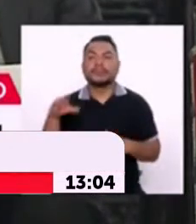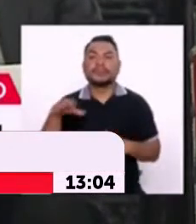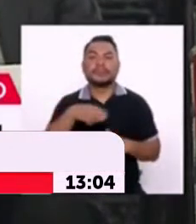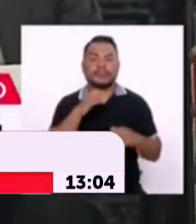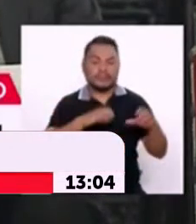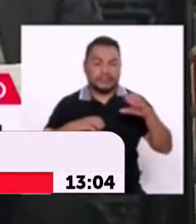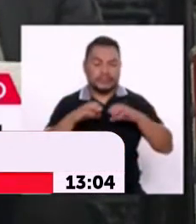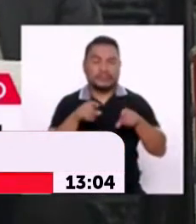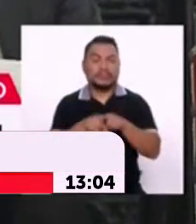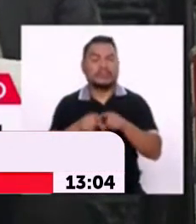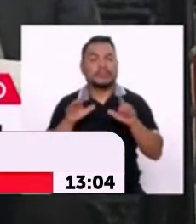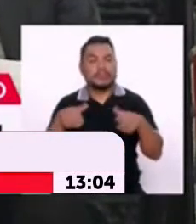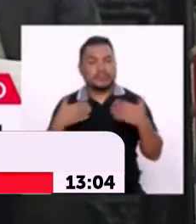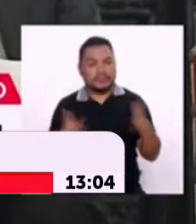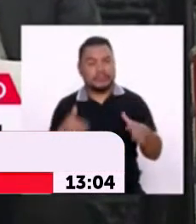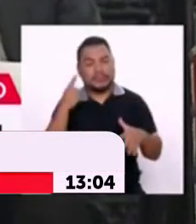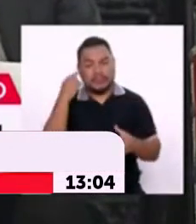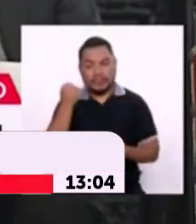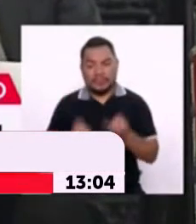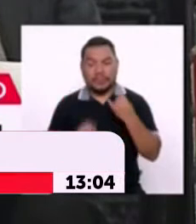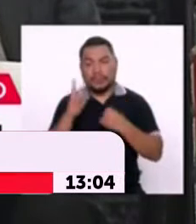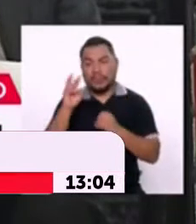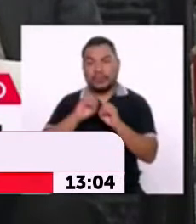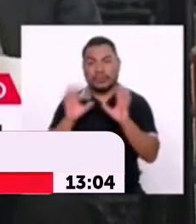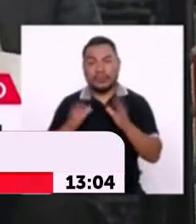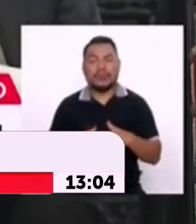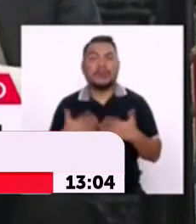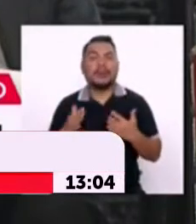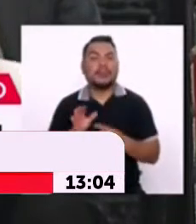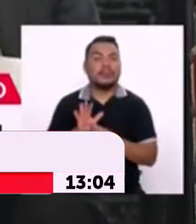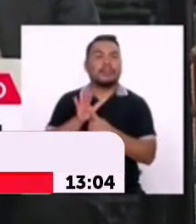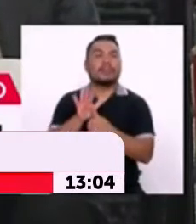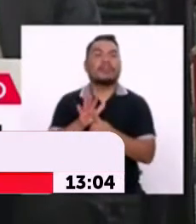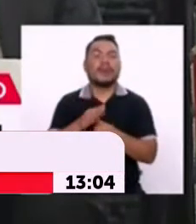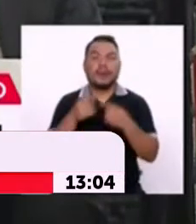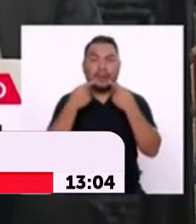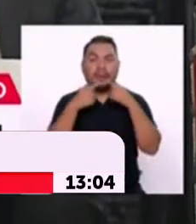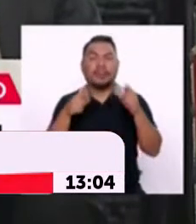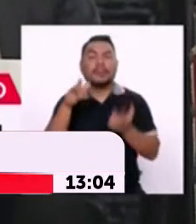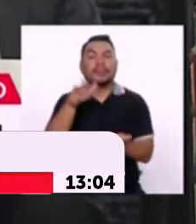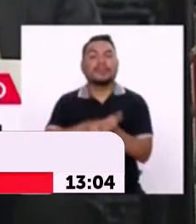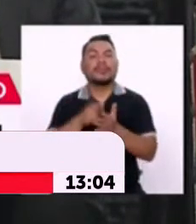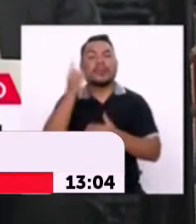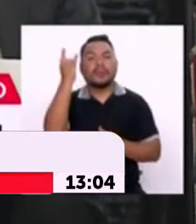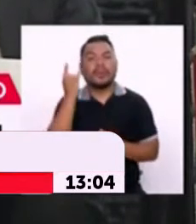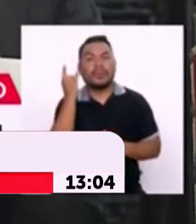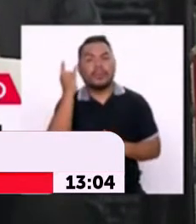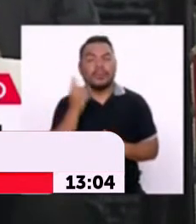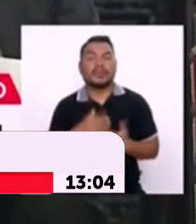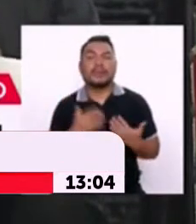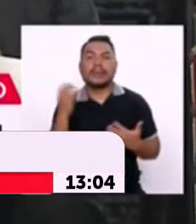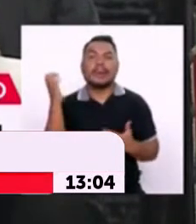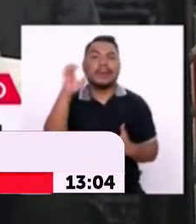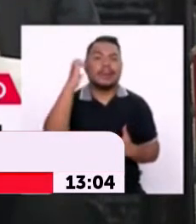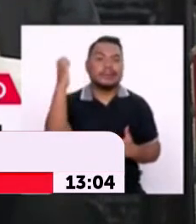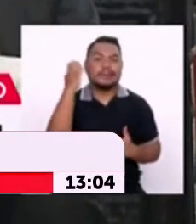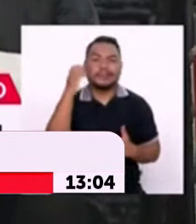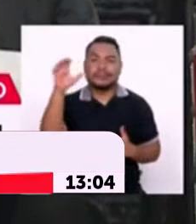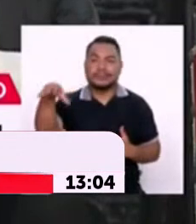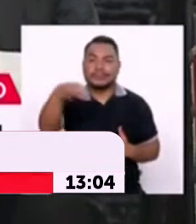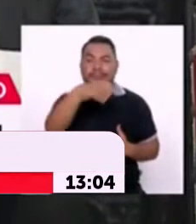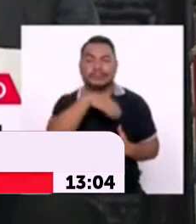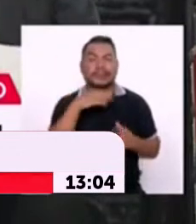entidades científicas, habiéndose en los últimos dos días presentado la declaratoria de emergencia para iniciar las